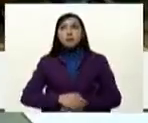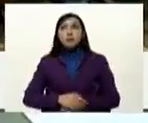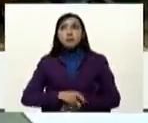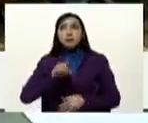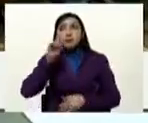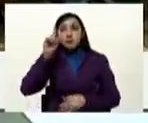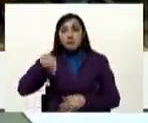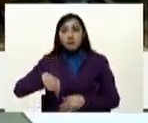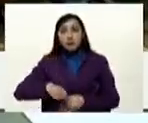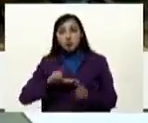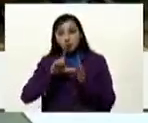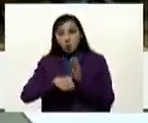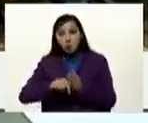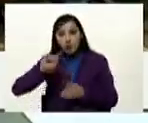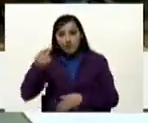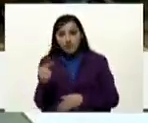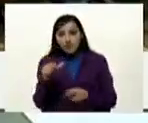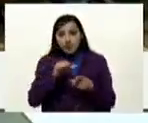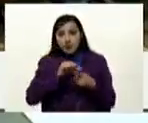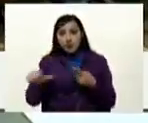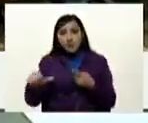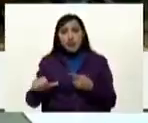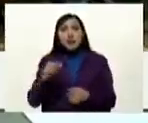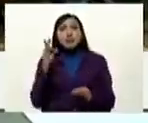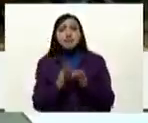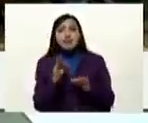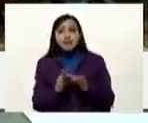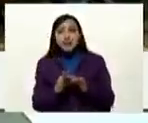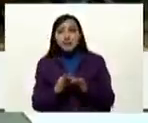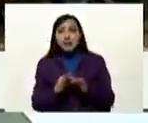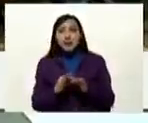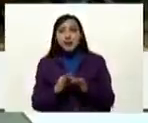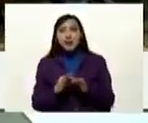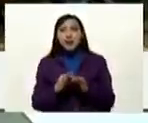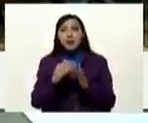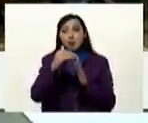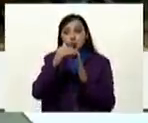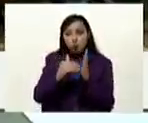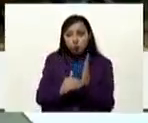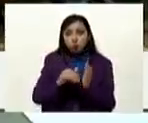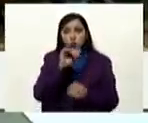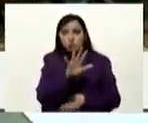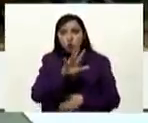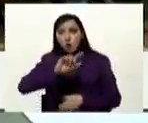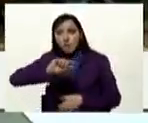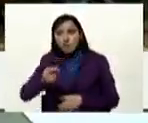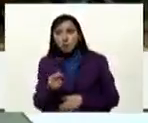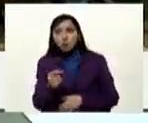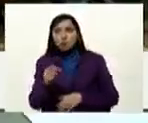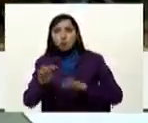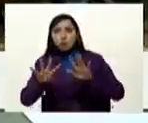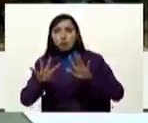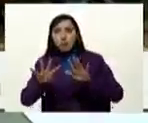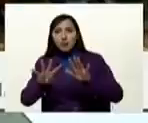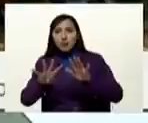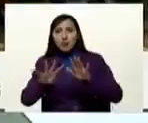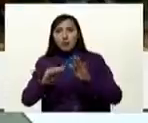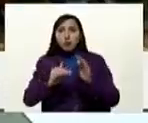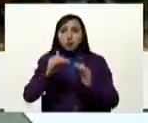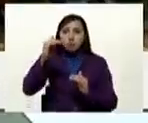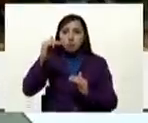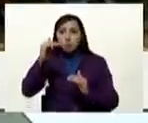Luego, en la primera semana de septiembre decrece 5.9. Sube,